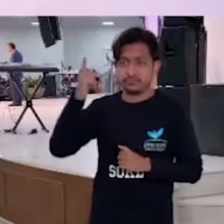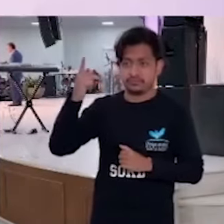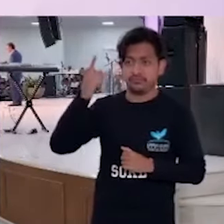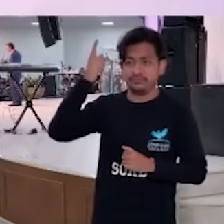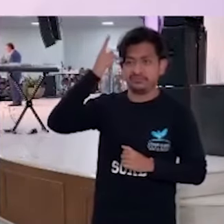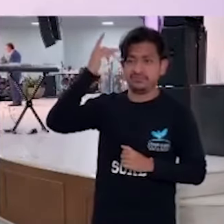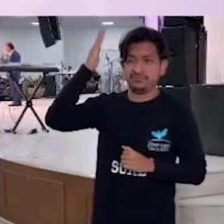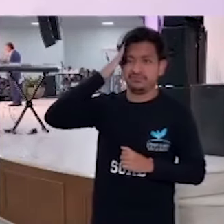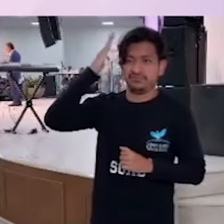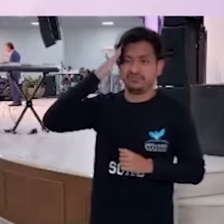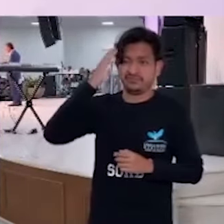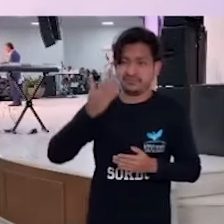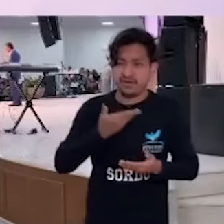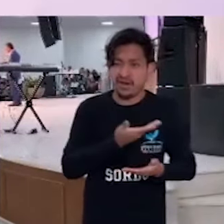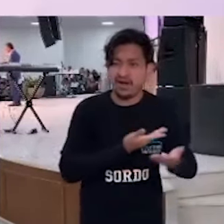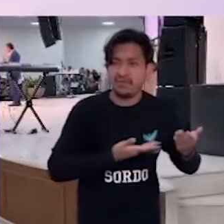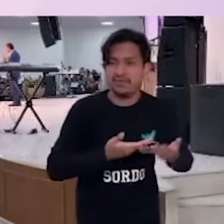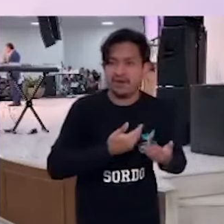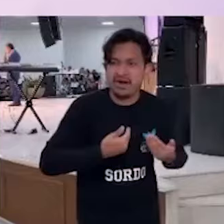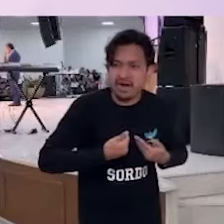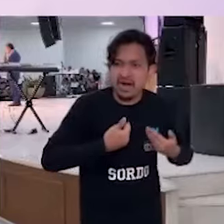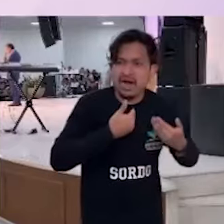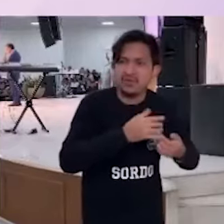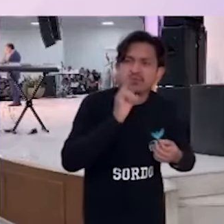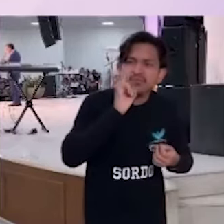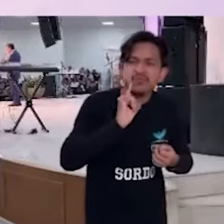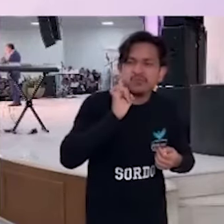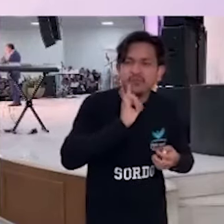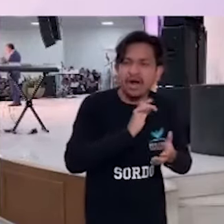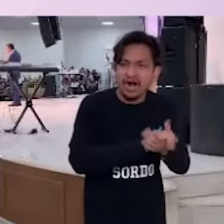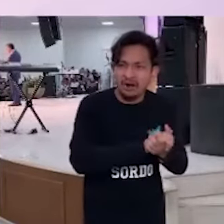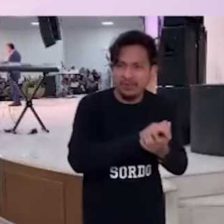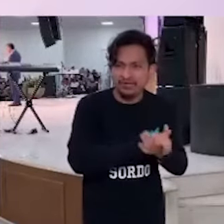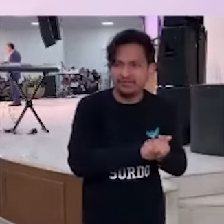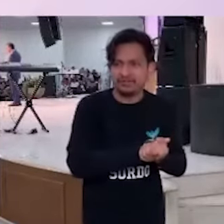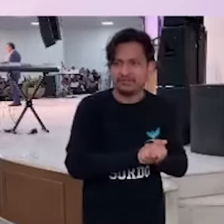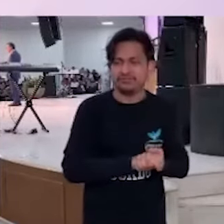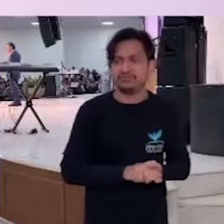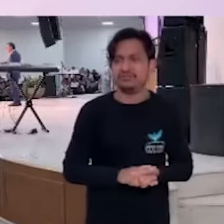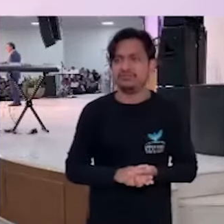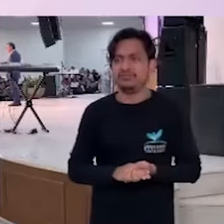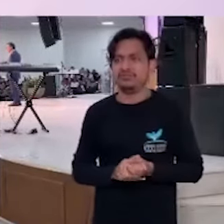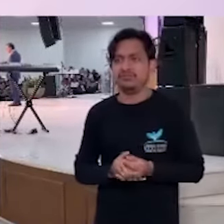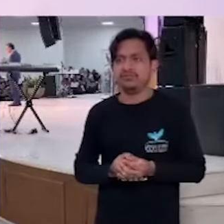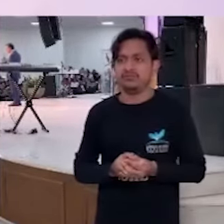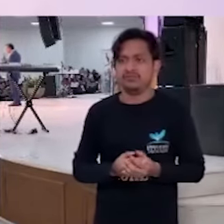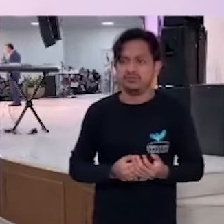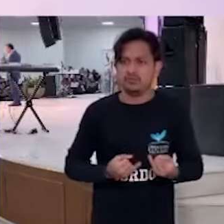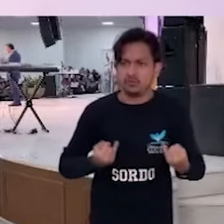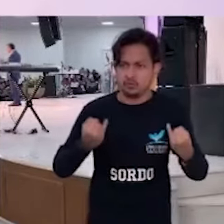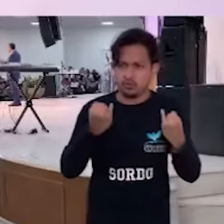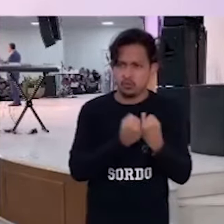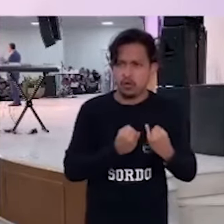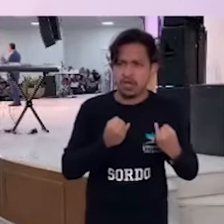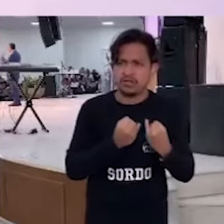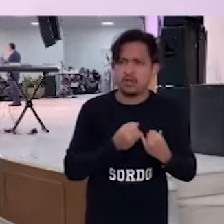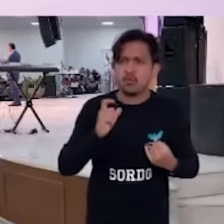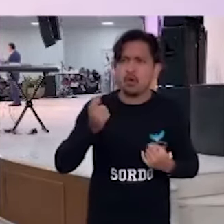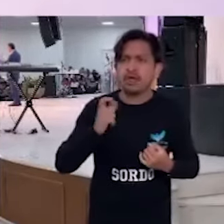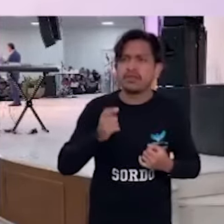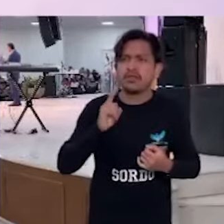todo. Incluso, repito, cuando una mujer se te insinúe, debes